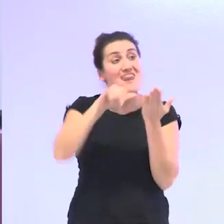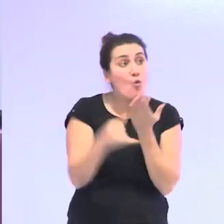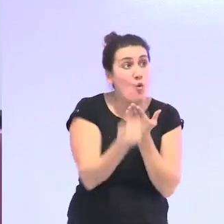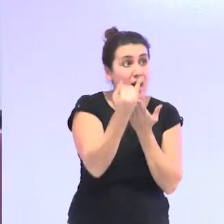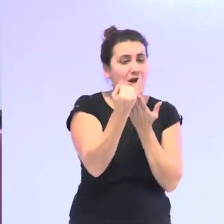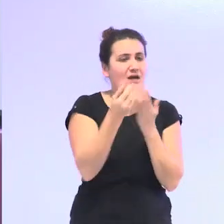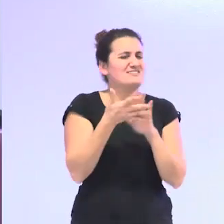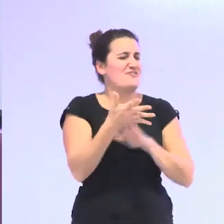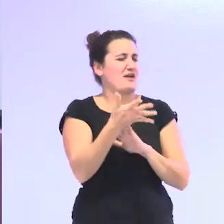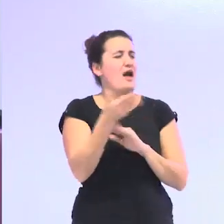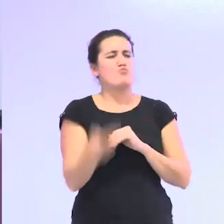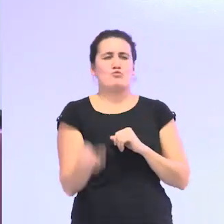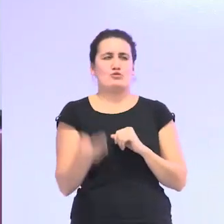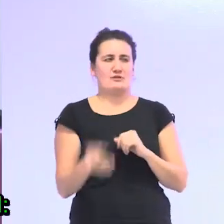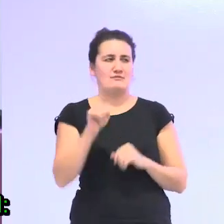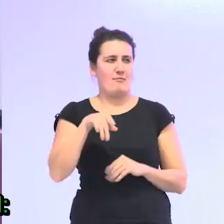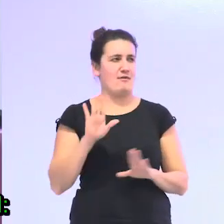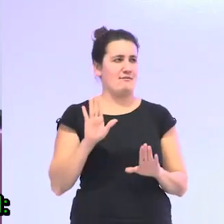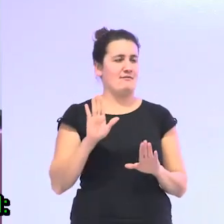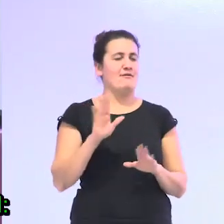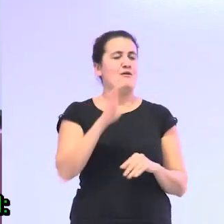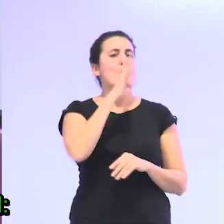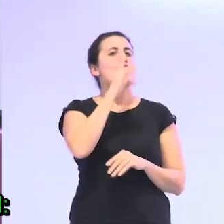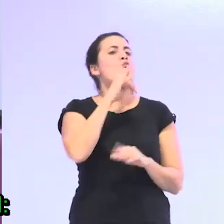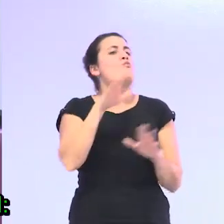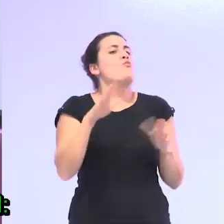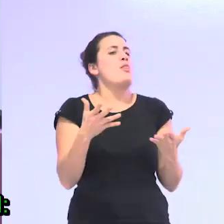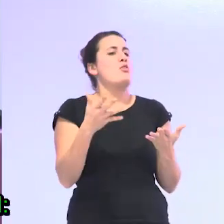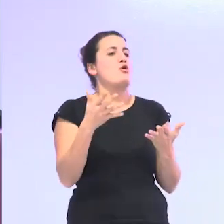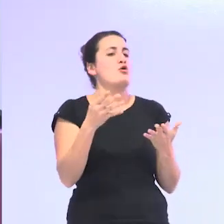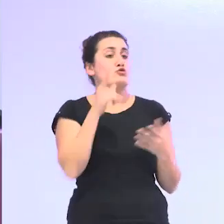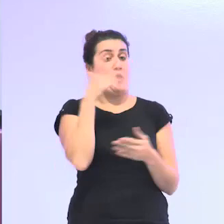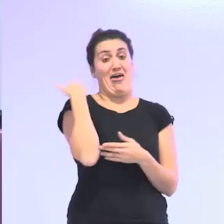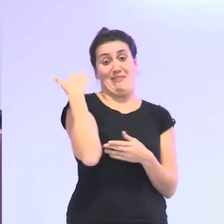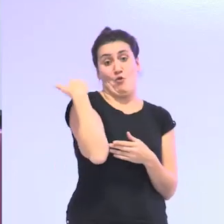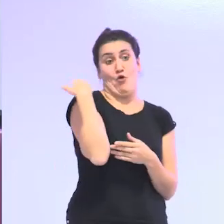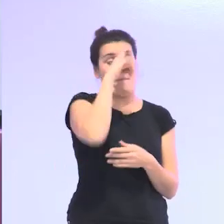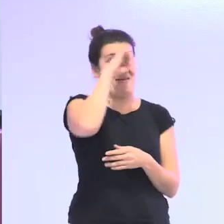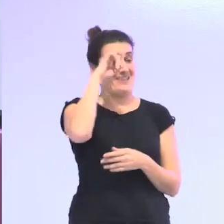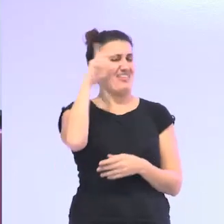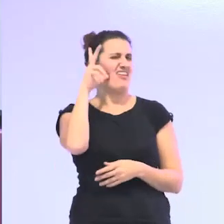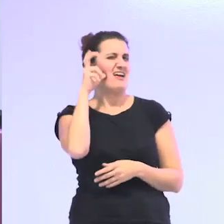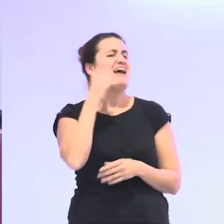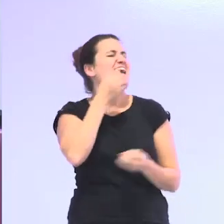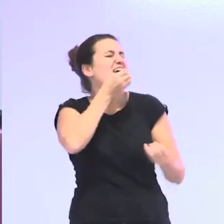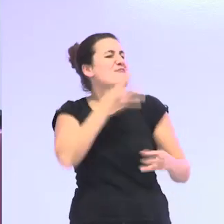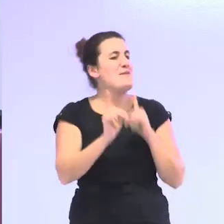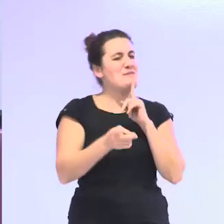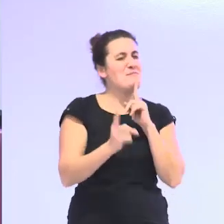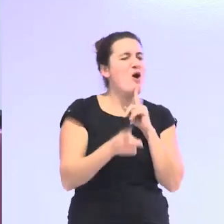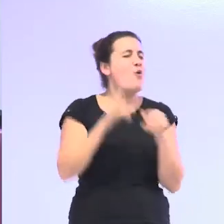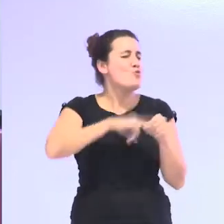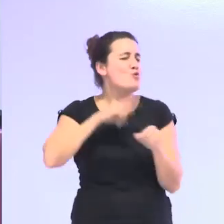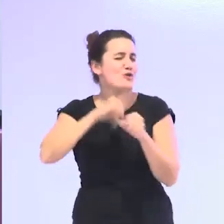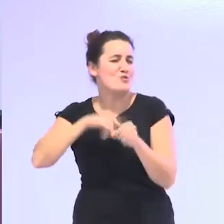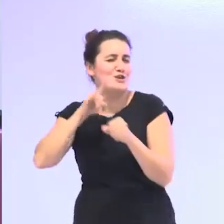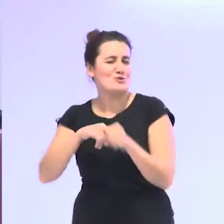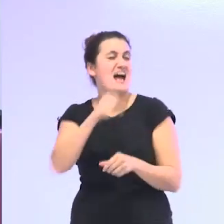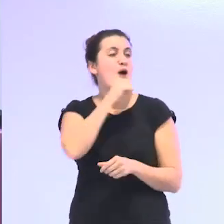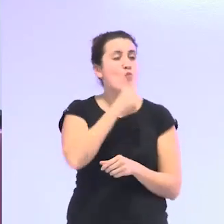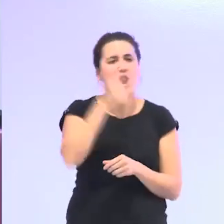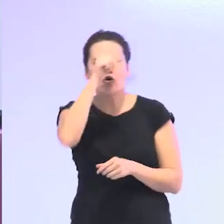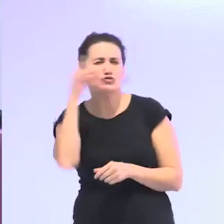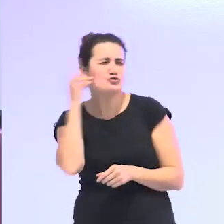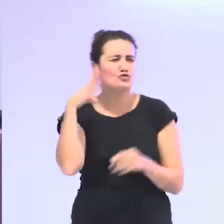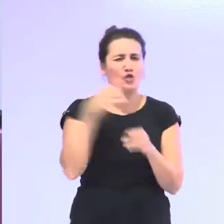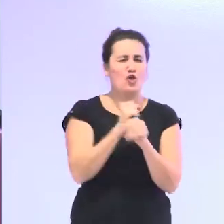es muy importante cuando yo hace poco escuchaba en Madrid que bien que en Bilbao todos los lunes salen los abuelos y las abuelas a